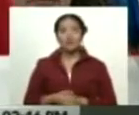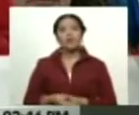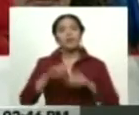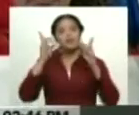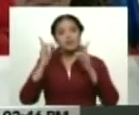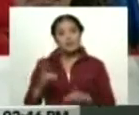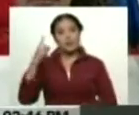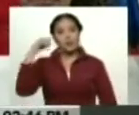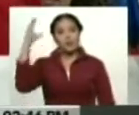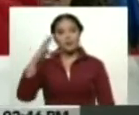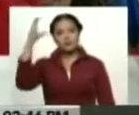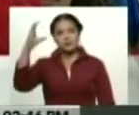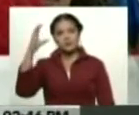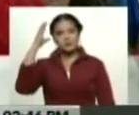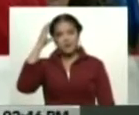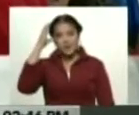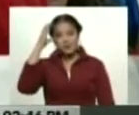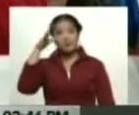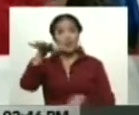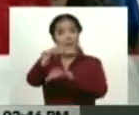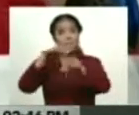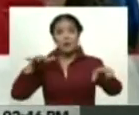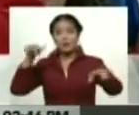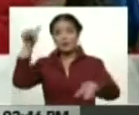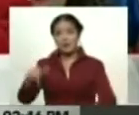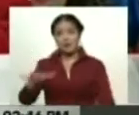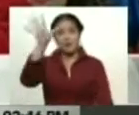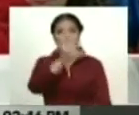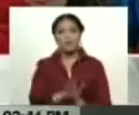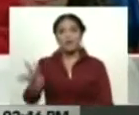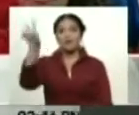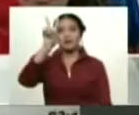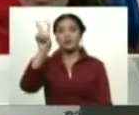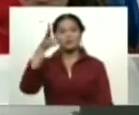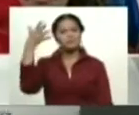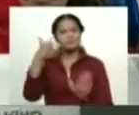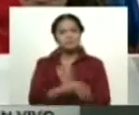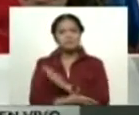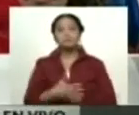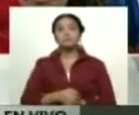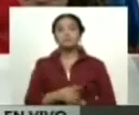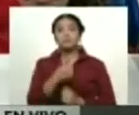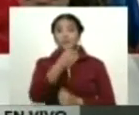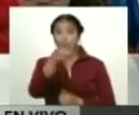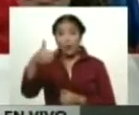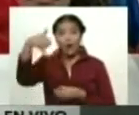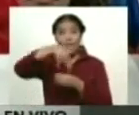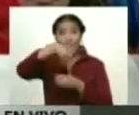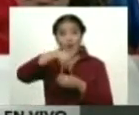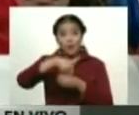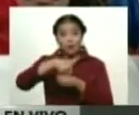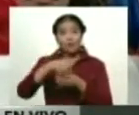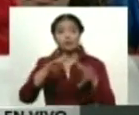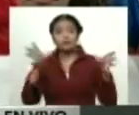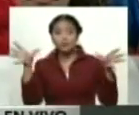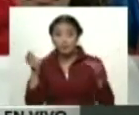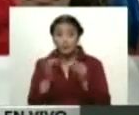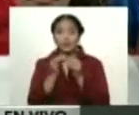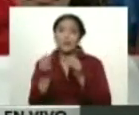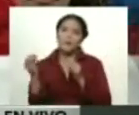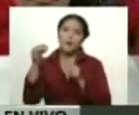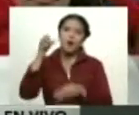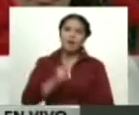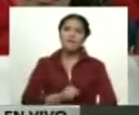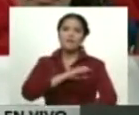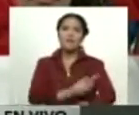voluntad consciente de las grandes mayorías de este país, para que con cada voto vaya sumando cada vez más